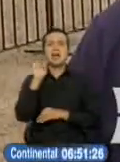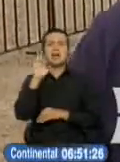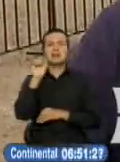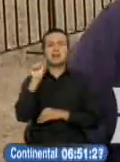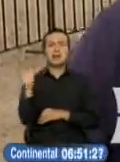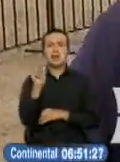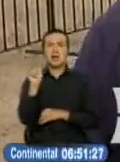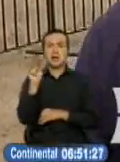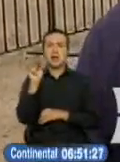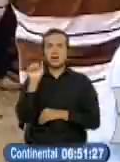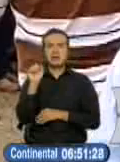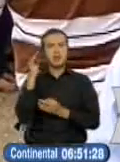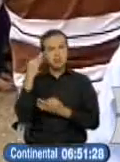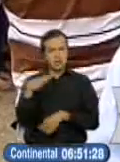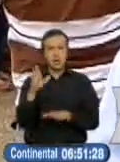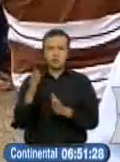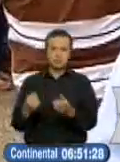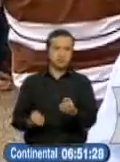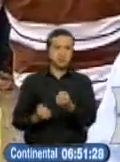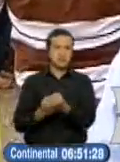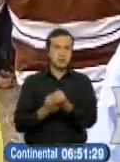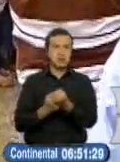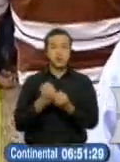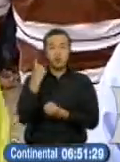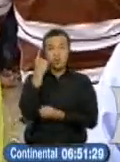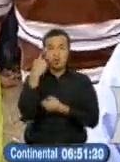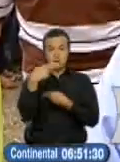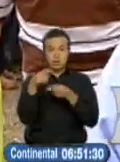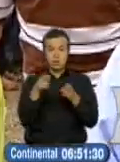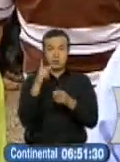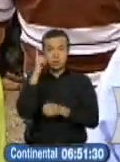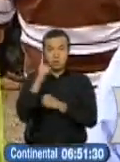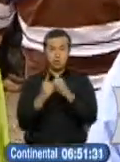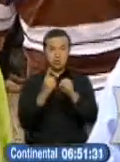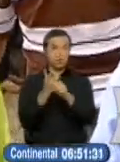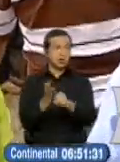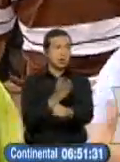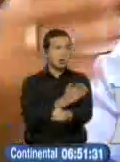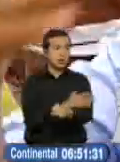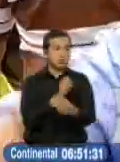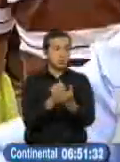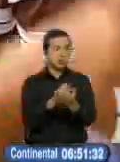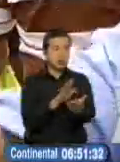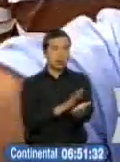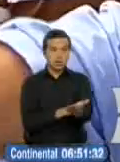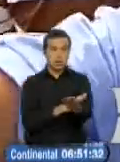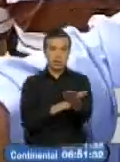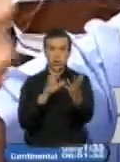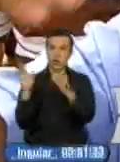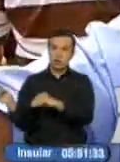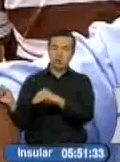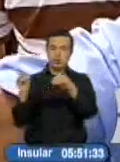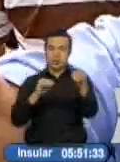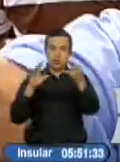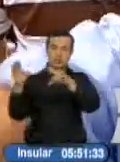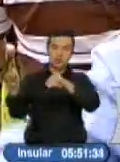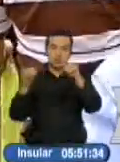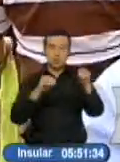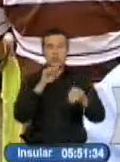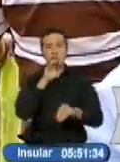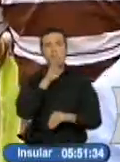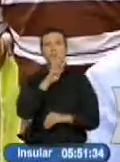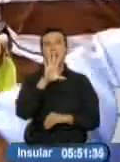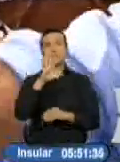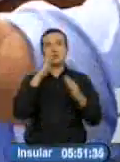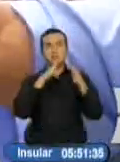terrenos para la consecución de la misma. Tenemos 1 hectárea que hemos comprado desde el año pasado, que teníamos un programa para una reubicación de